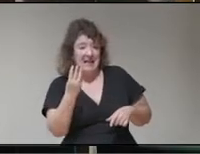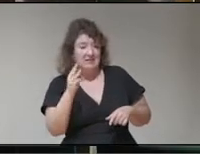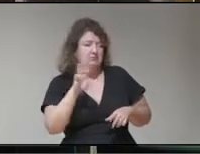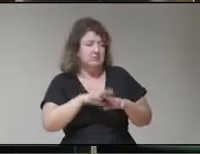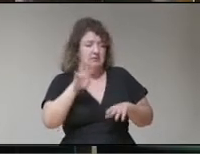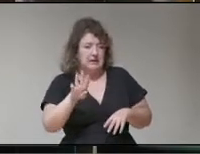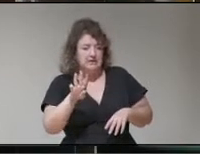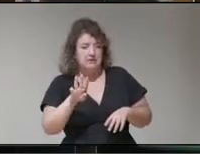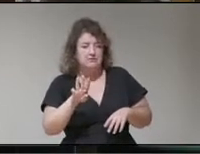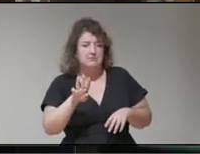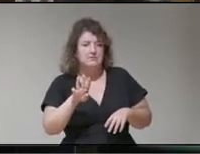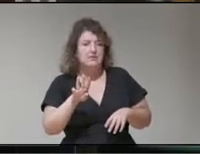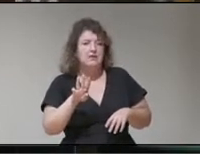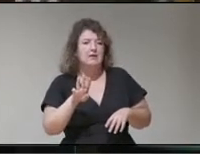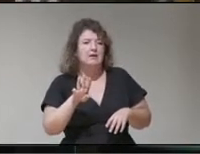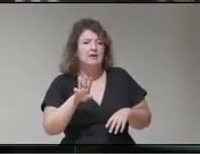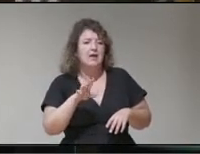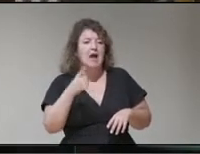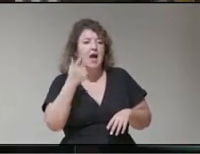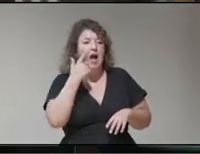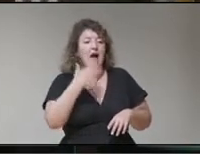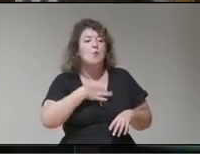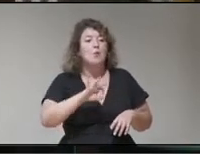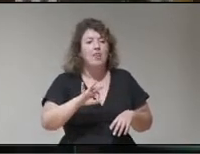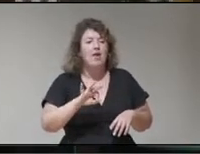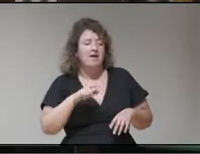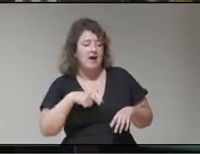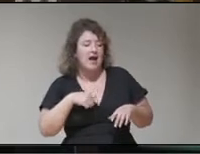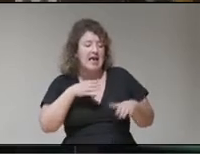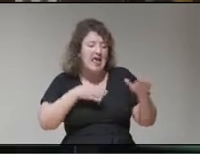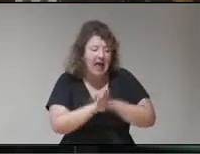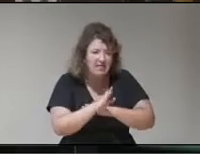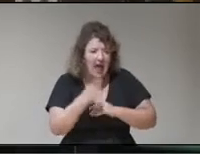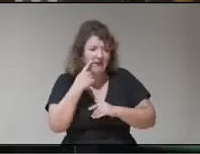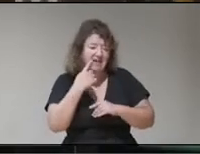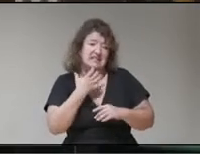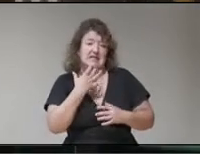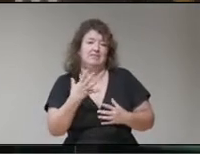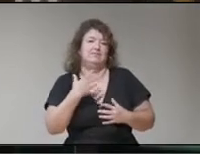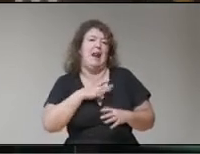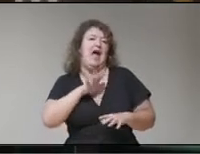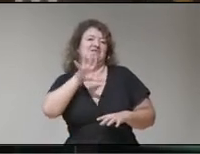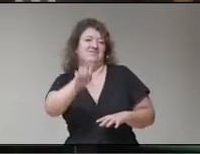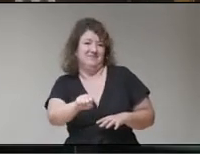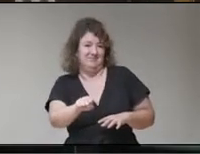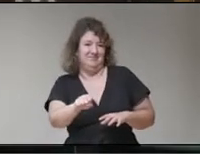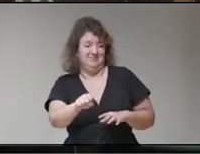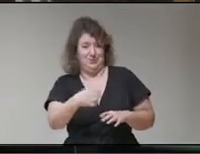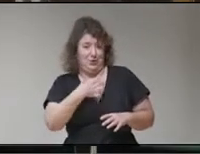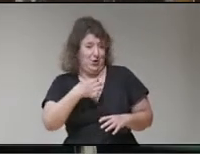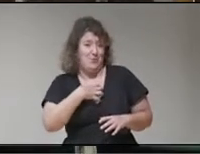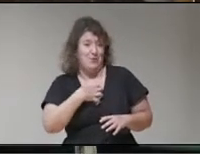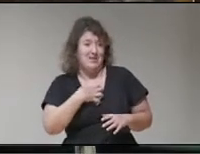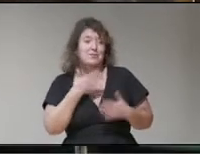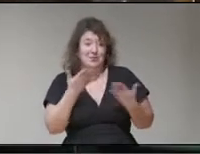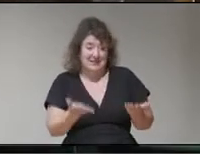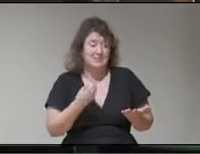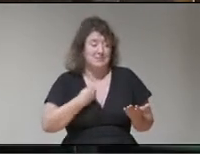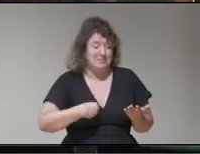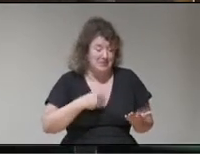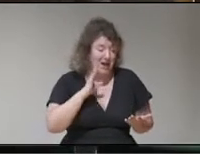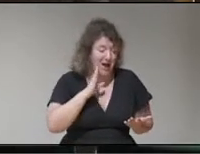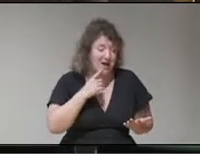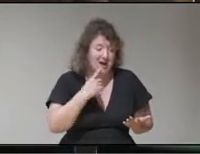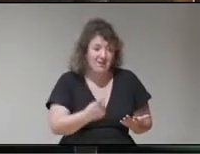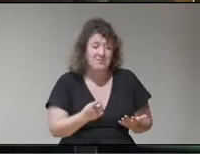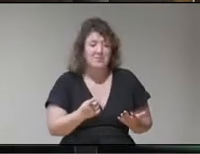ver qué listeria es valiente para meterse allí dentro. ¿Entendéis lo que quiero decir? Y eso que digo con respecto